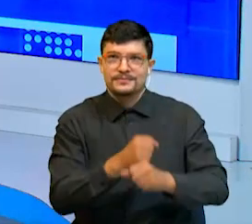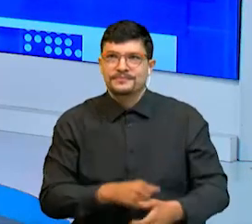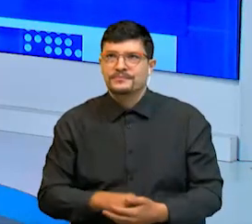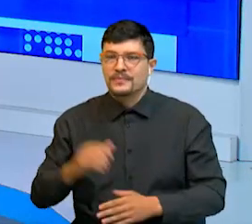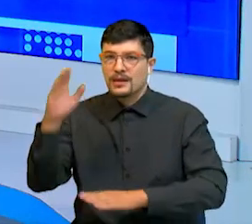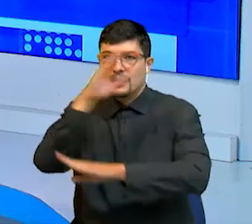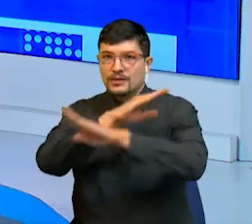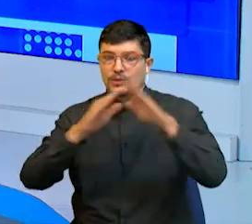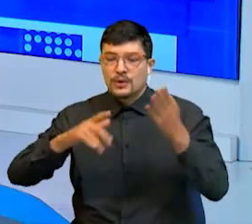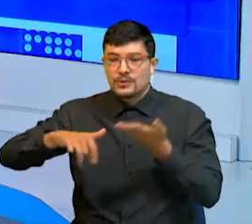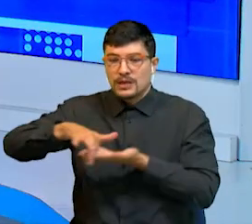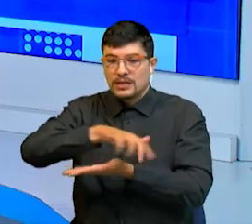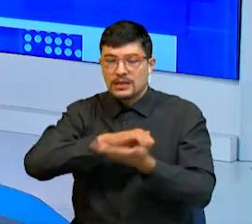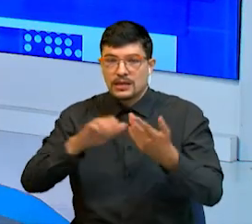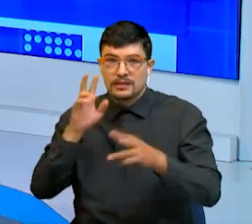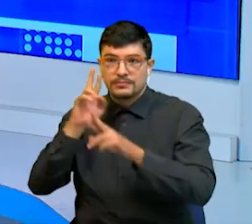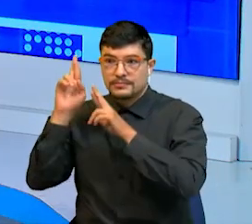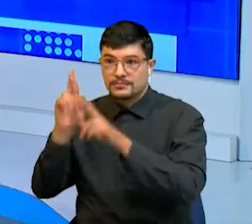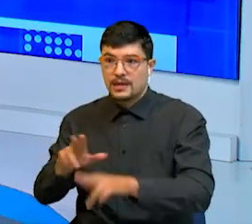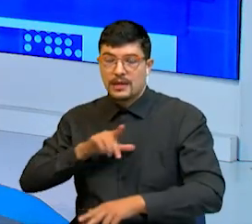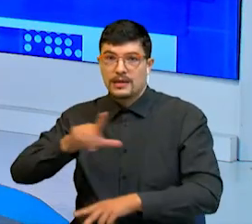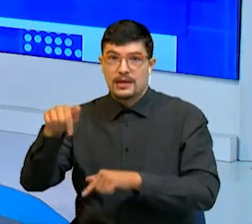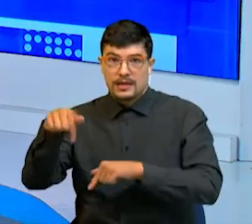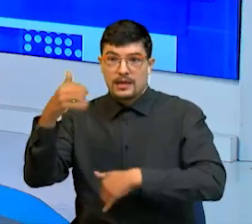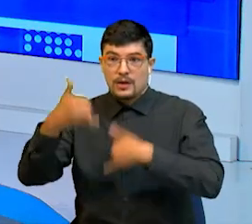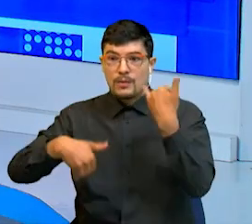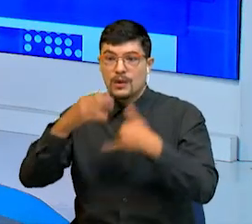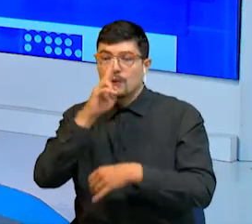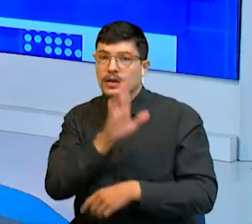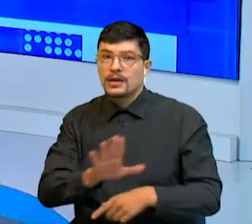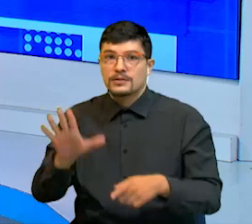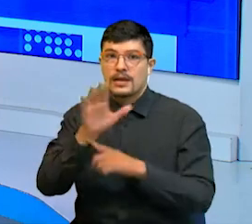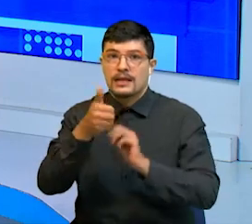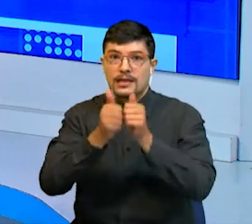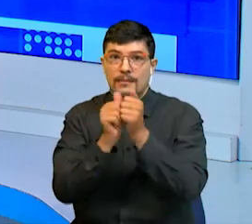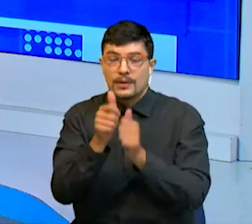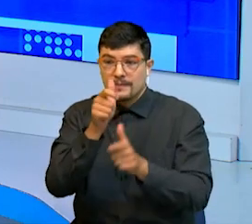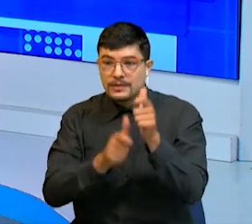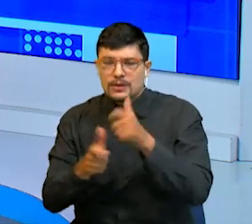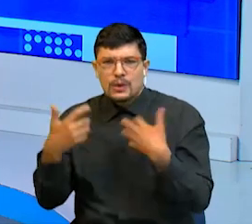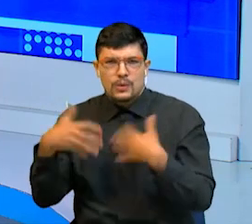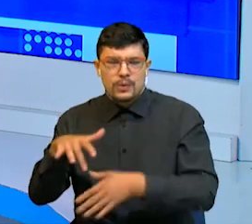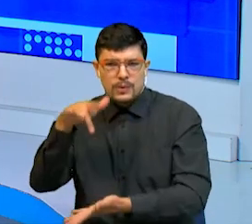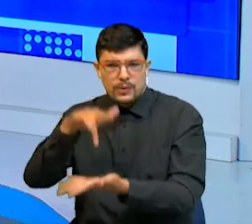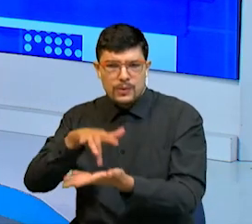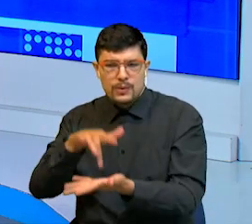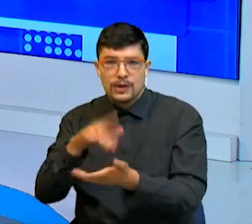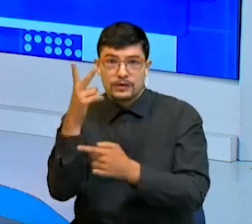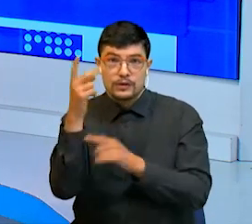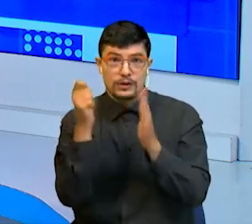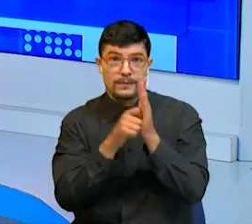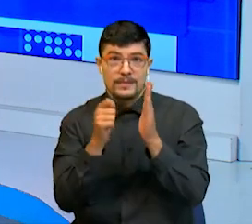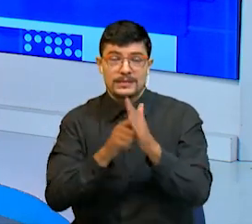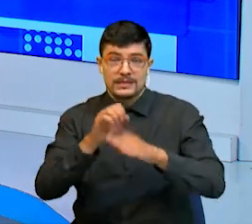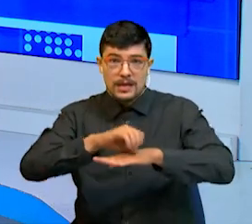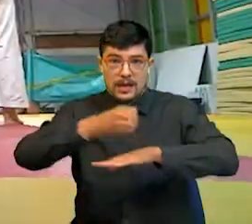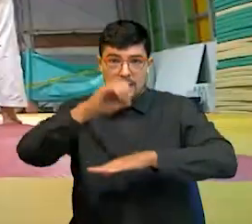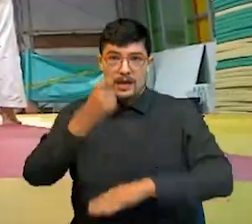Y el judo santandereano también busca ser protagonista en estos Juegos Nacionales. Sus deportistas esperan estar por lo menos dos veces en la medalla de